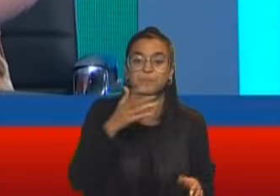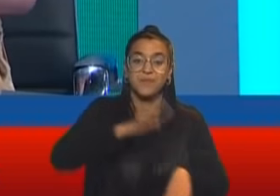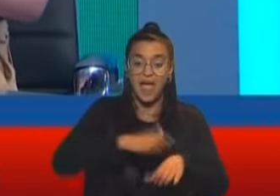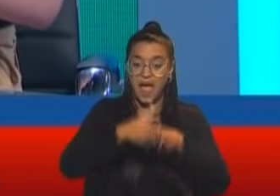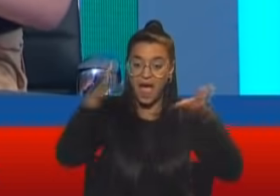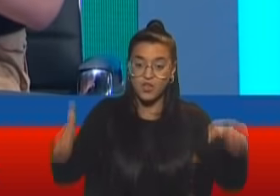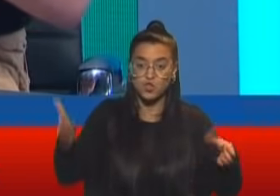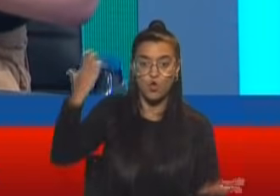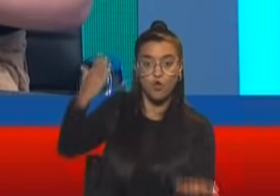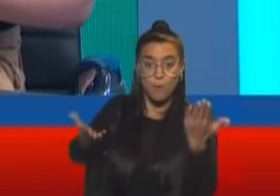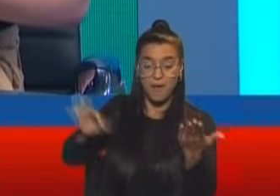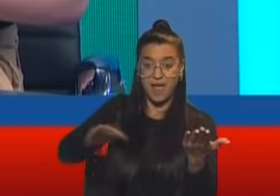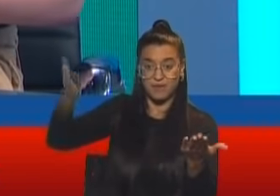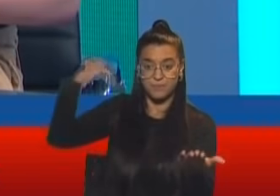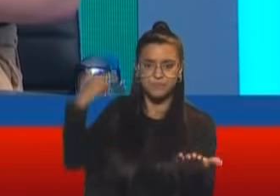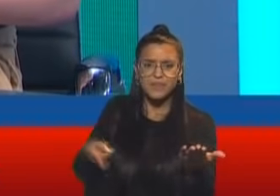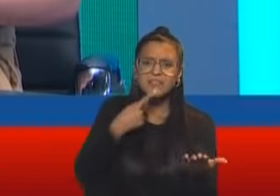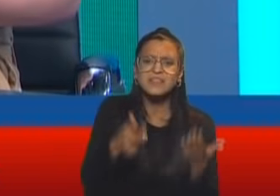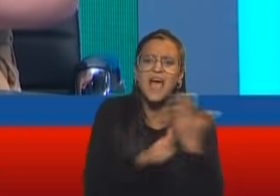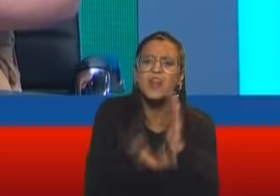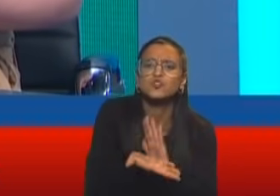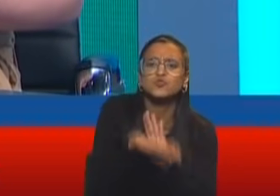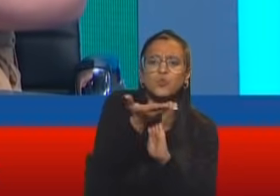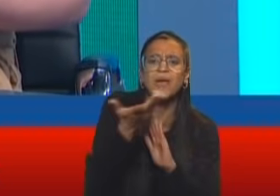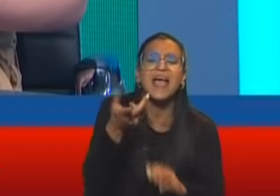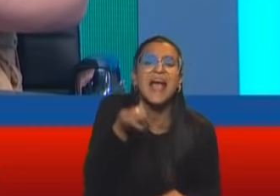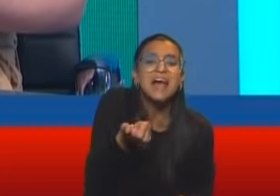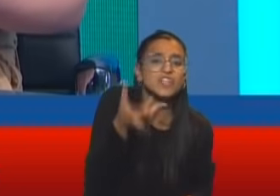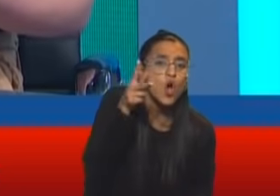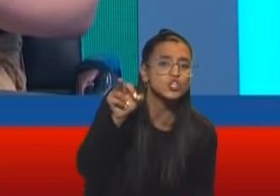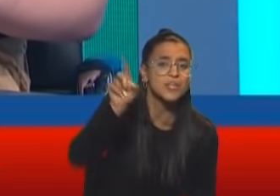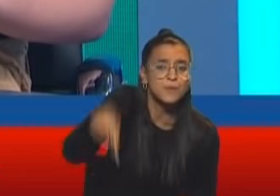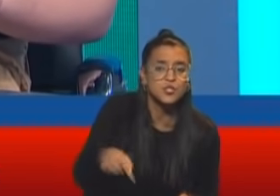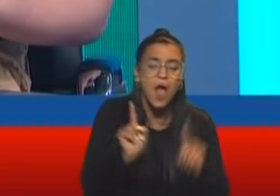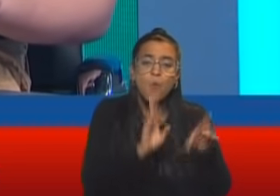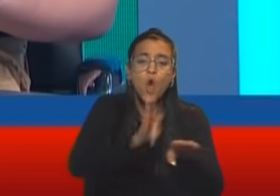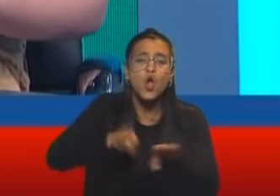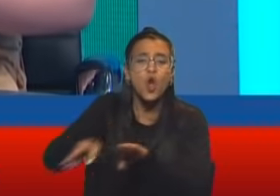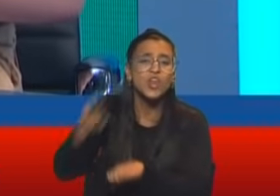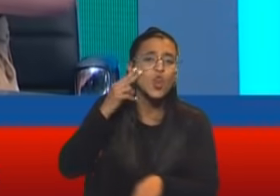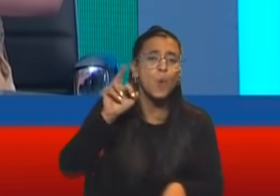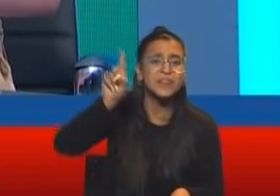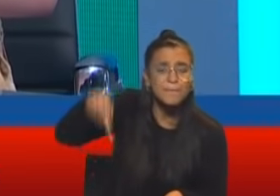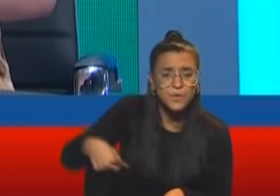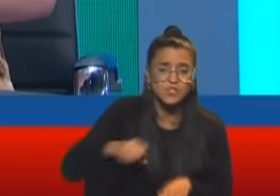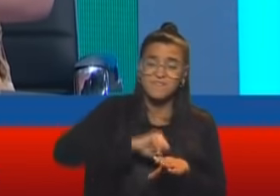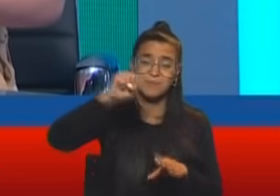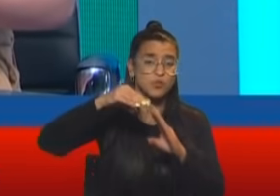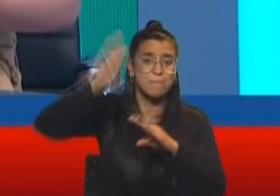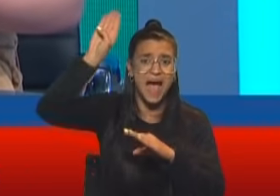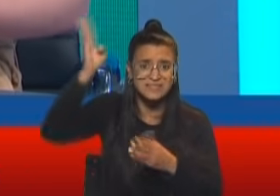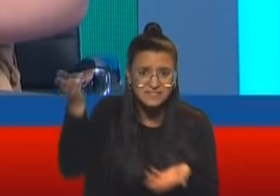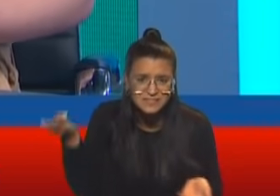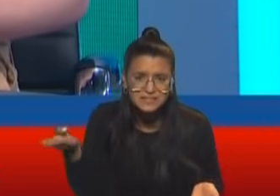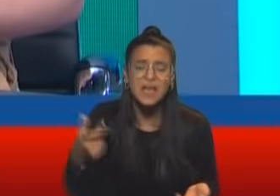interanual, vos ves que la suba de la carne prácticamente toca el 80%, en algunos cortes el 90%. Por encima de la inflación. Por la